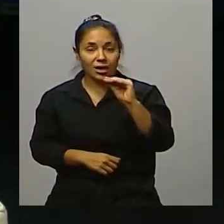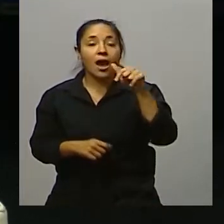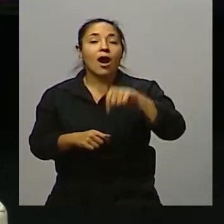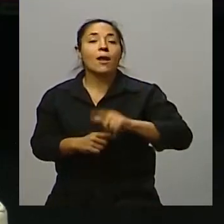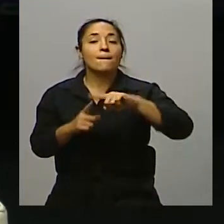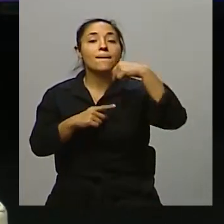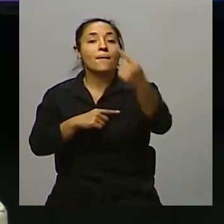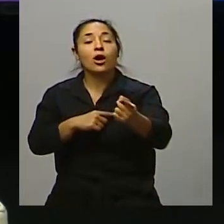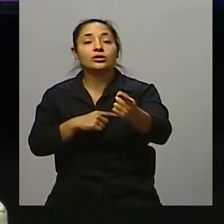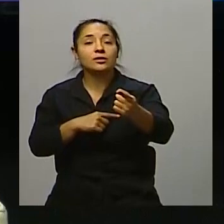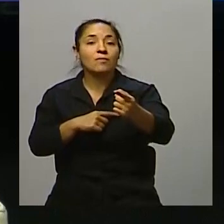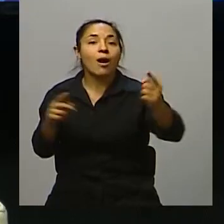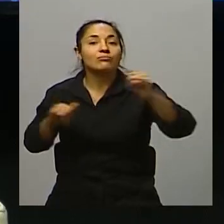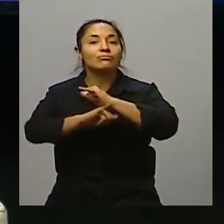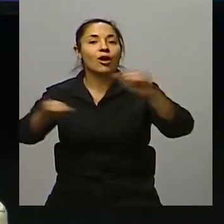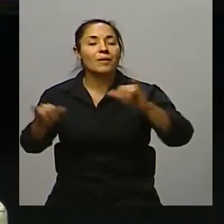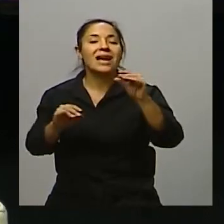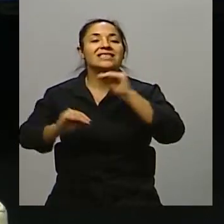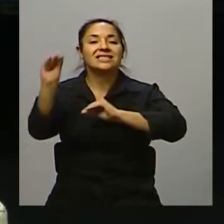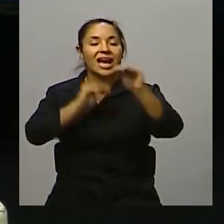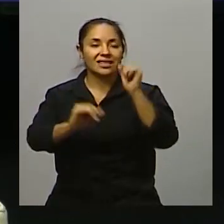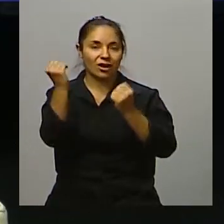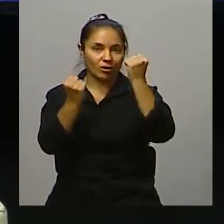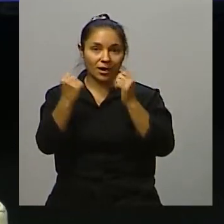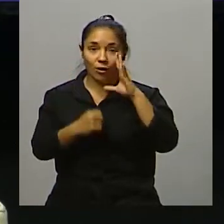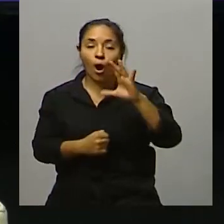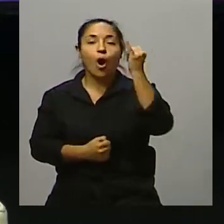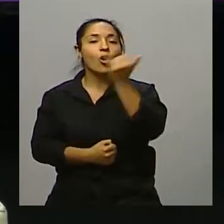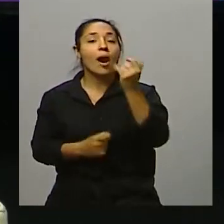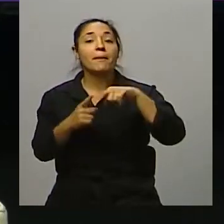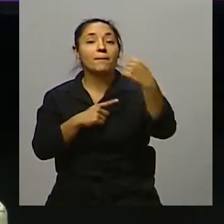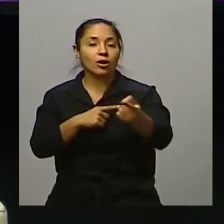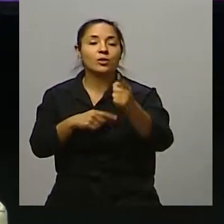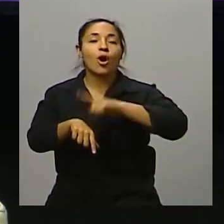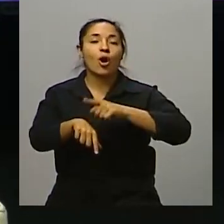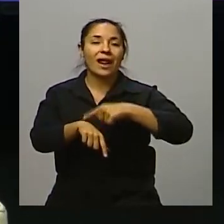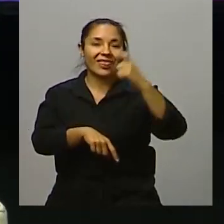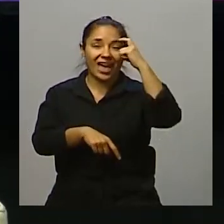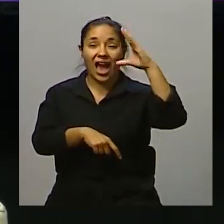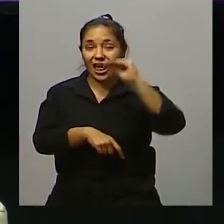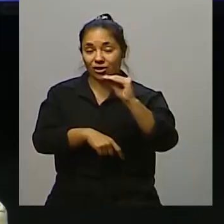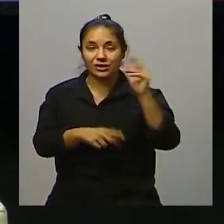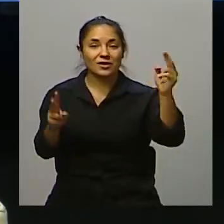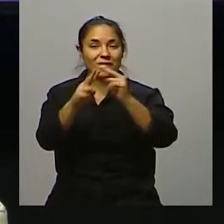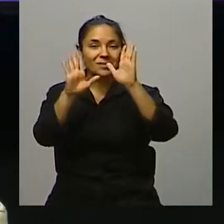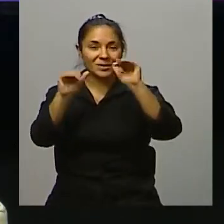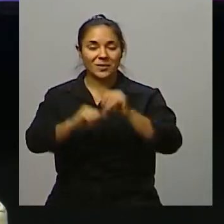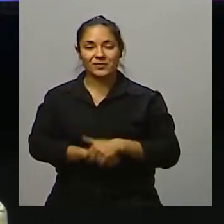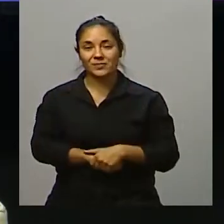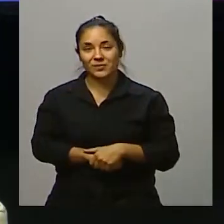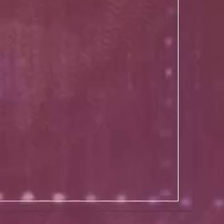el próximo programa de Chat Económico. Recuerden, el próximo jueves a las 22 horas. Será hasta ese momento. Muchas gracias.